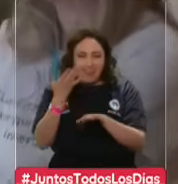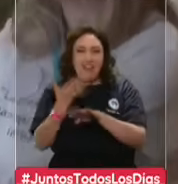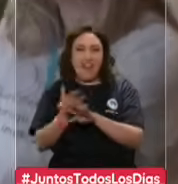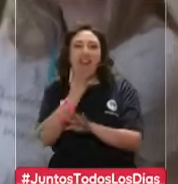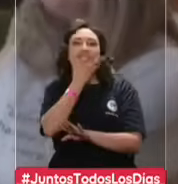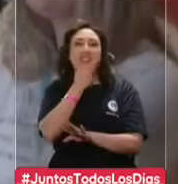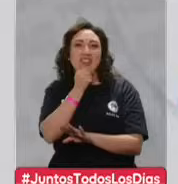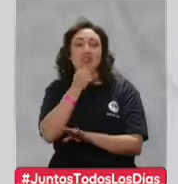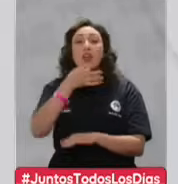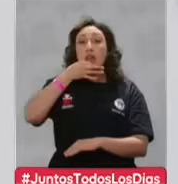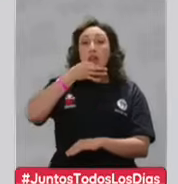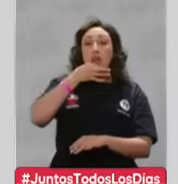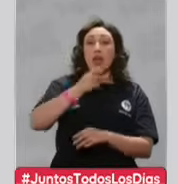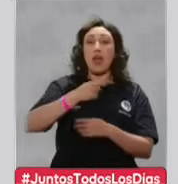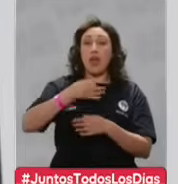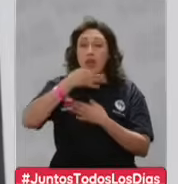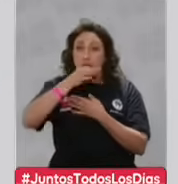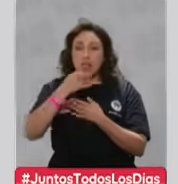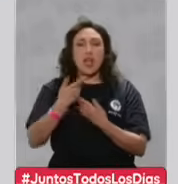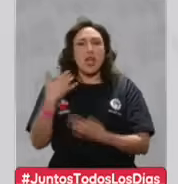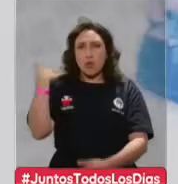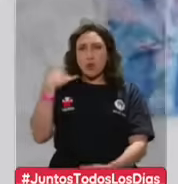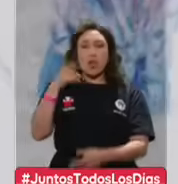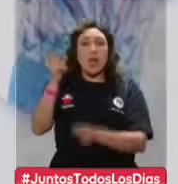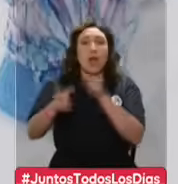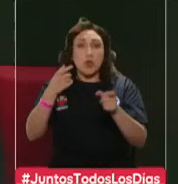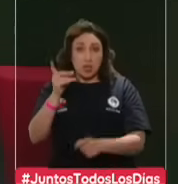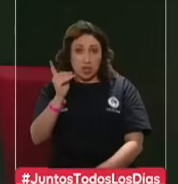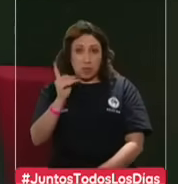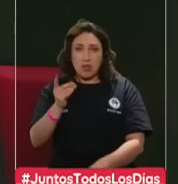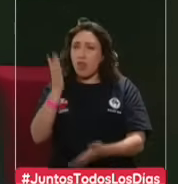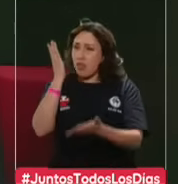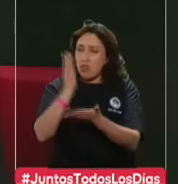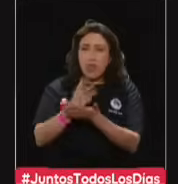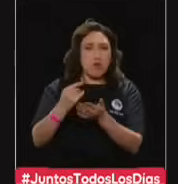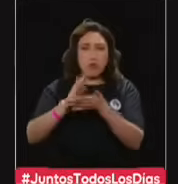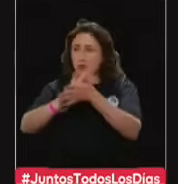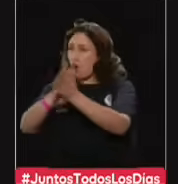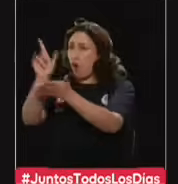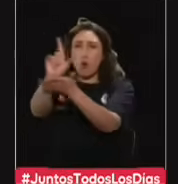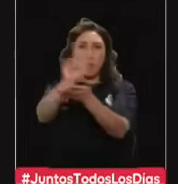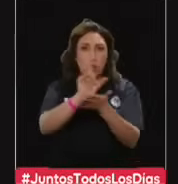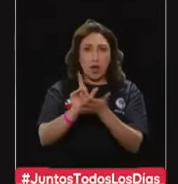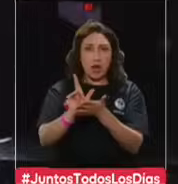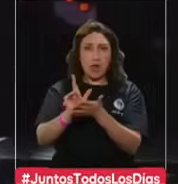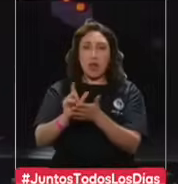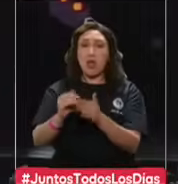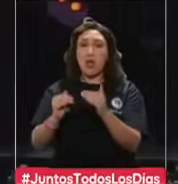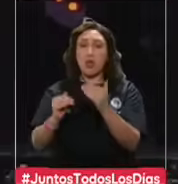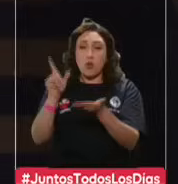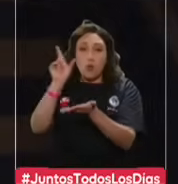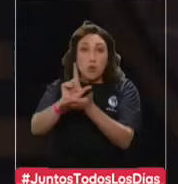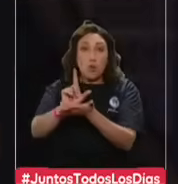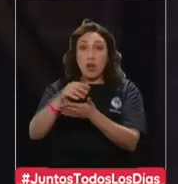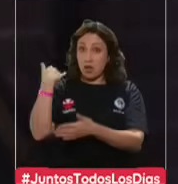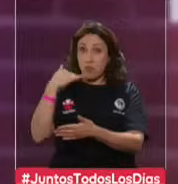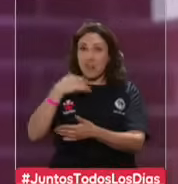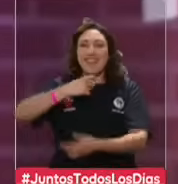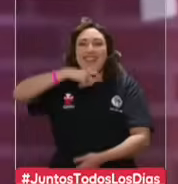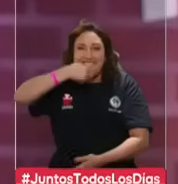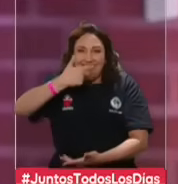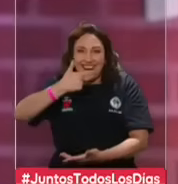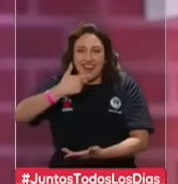súper importante que nosotros, las personas con discapacidad, estemos en todos los lugares. Y creo que uno de los lugares importantes es el humor. El humor